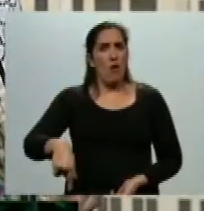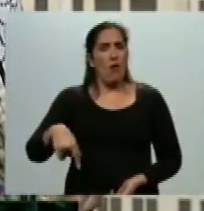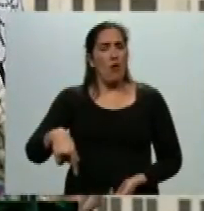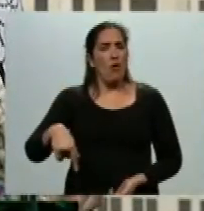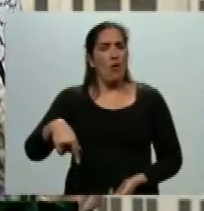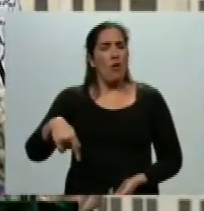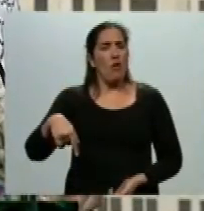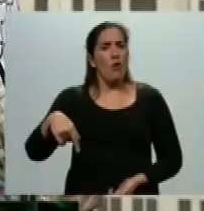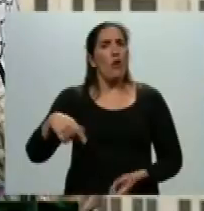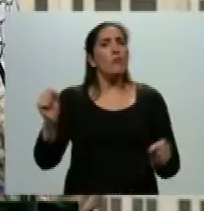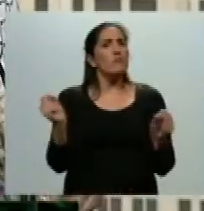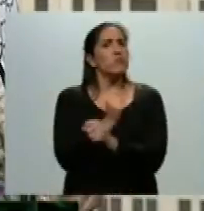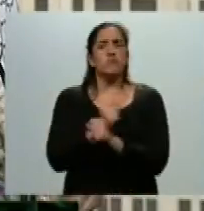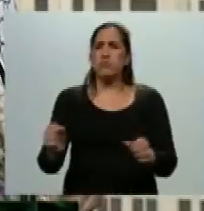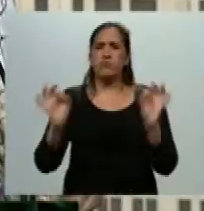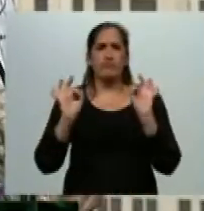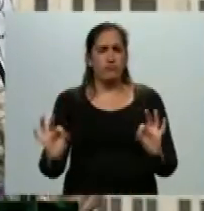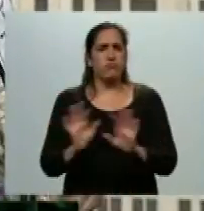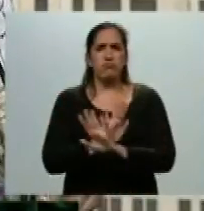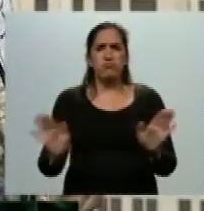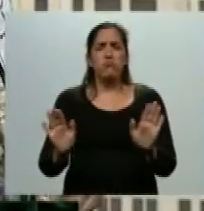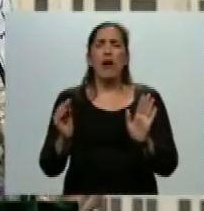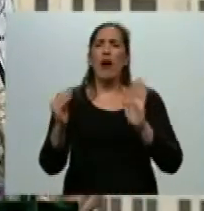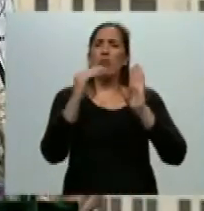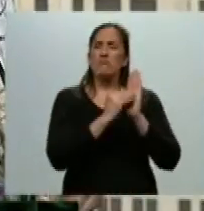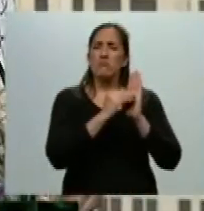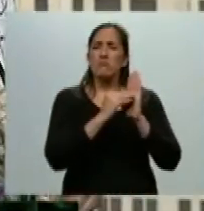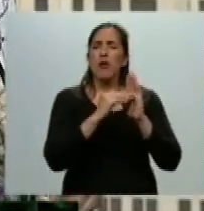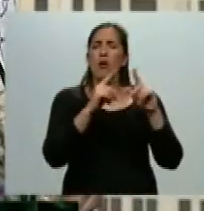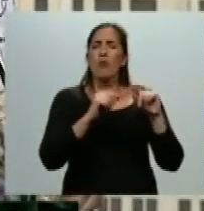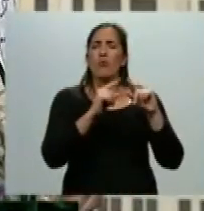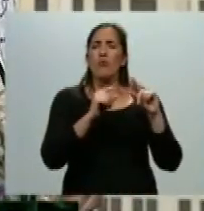acaba de aprobarse la resolución número